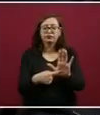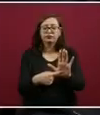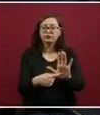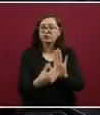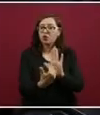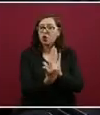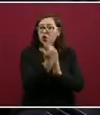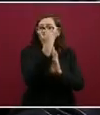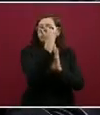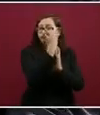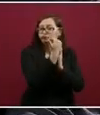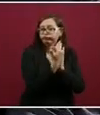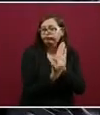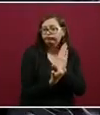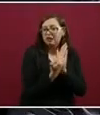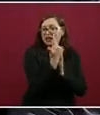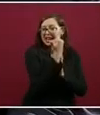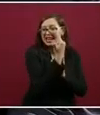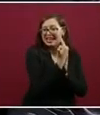todos los hospitales